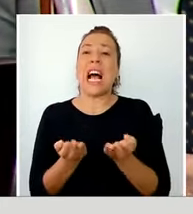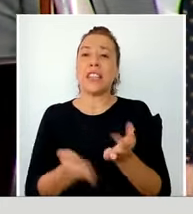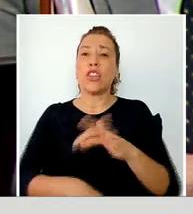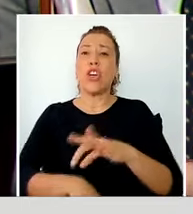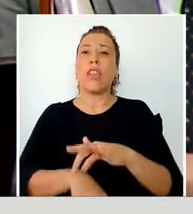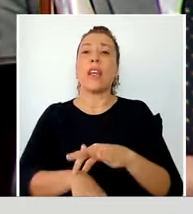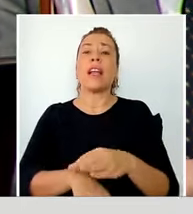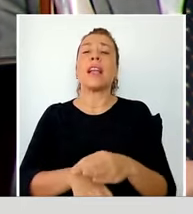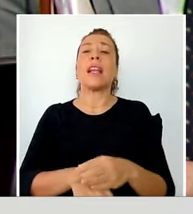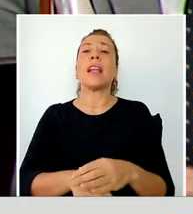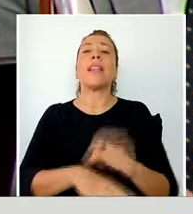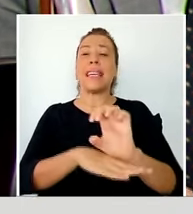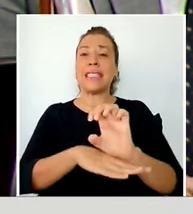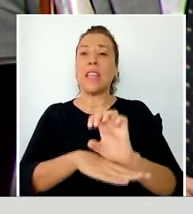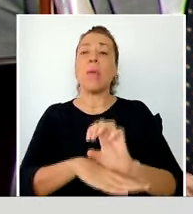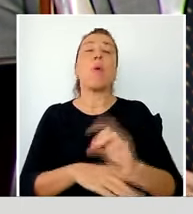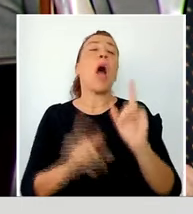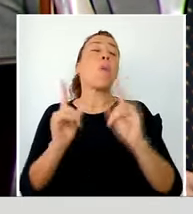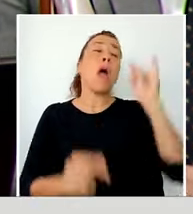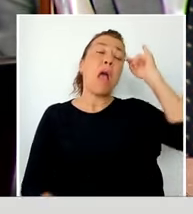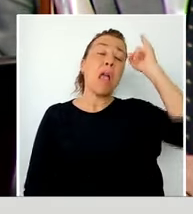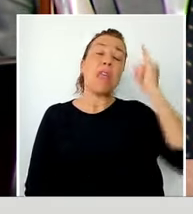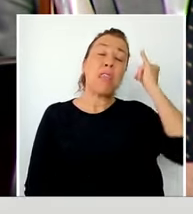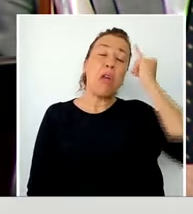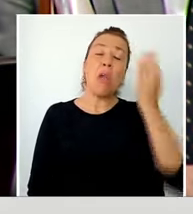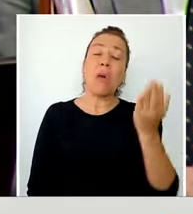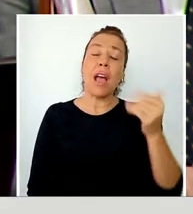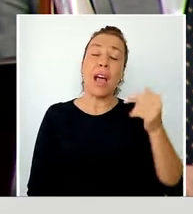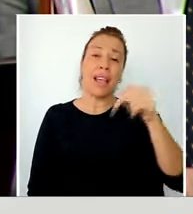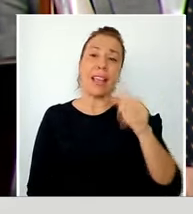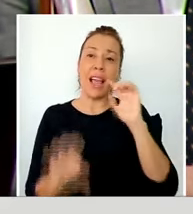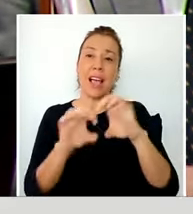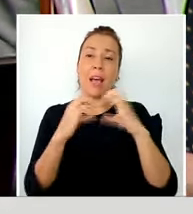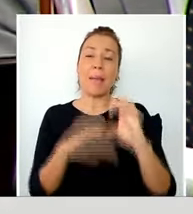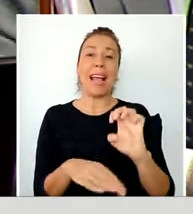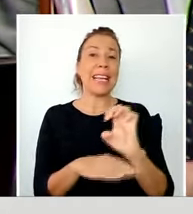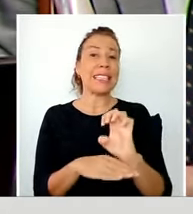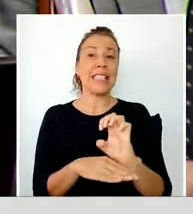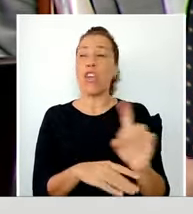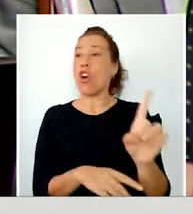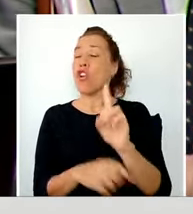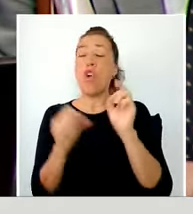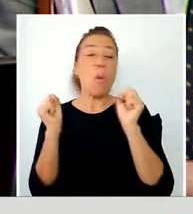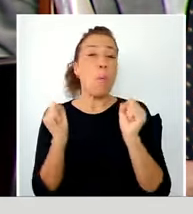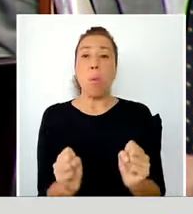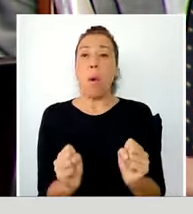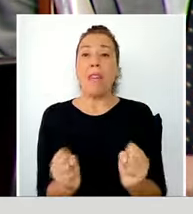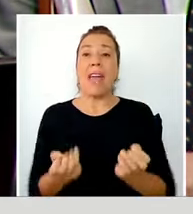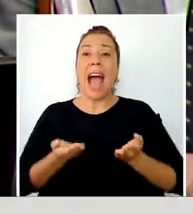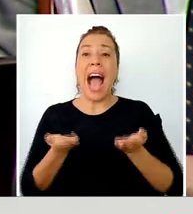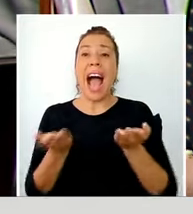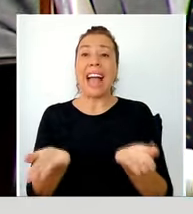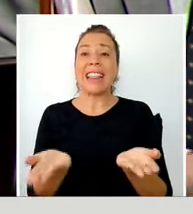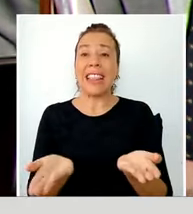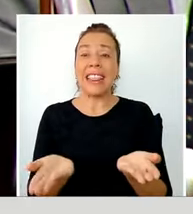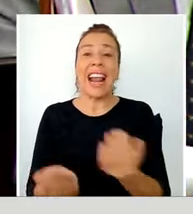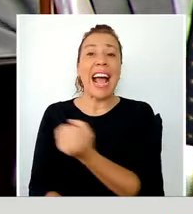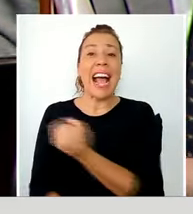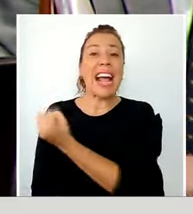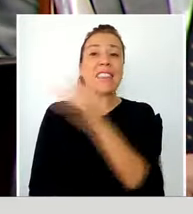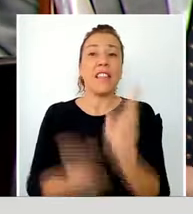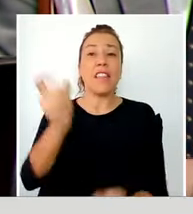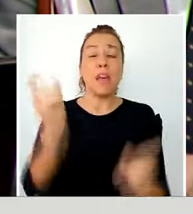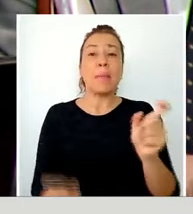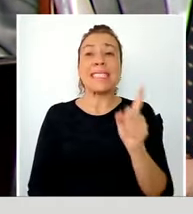la ideología de algunos presentes aquí en esta cámara el estado no es capaz de atender ni siquiera la cantidad de gente que está hoy día